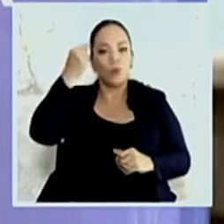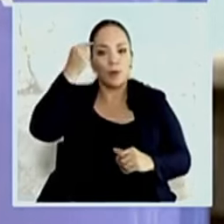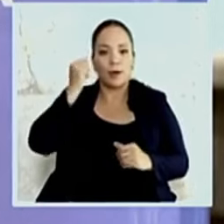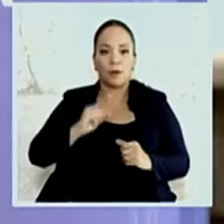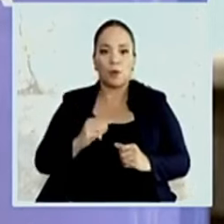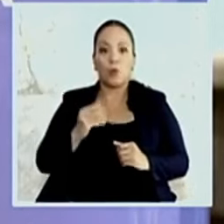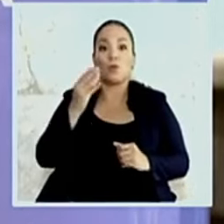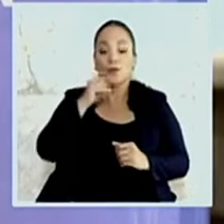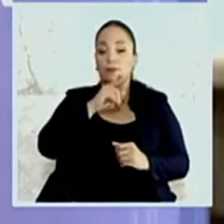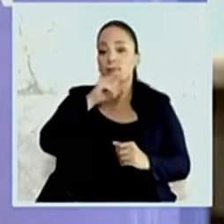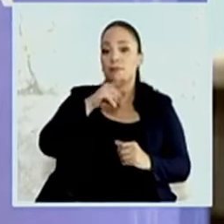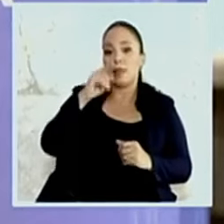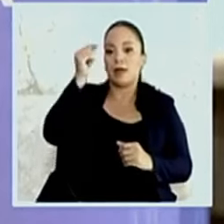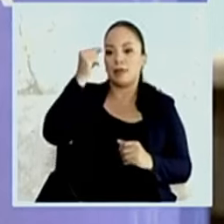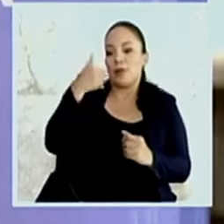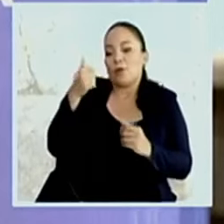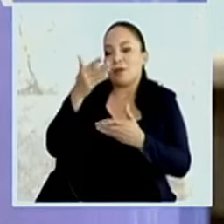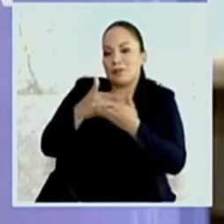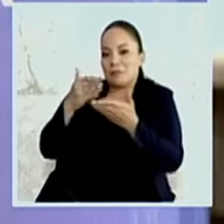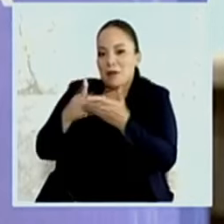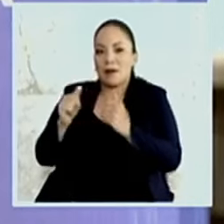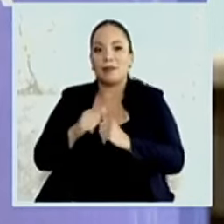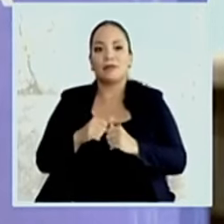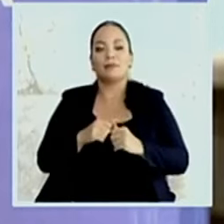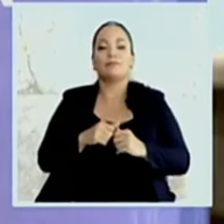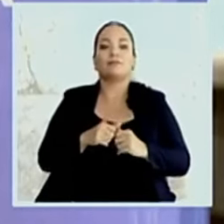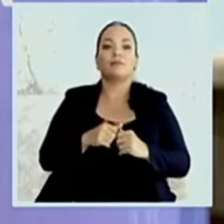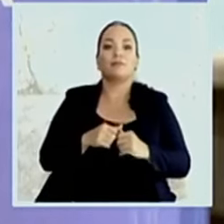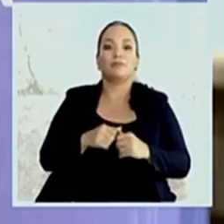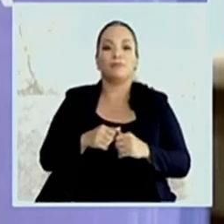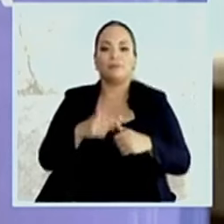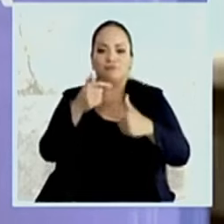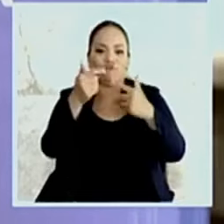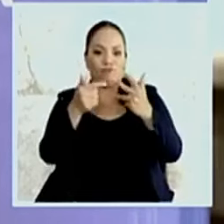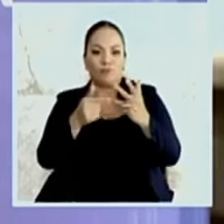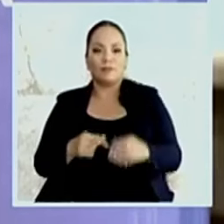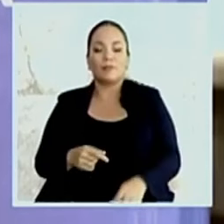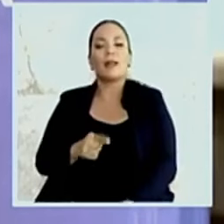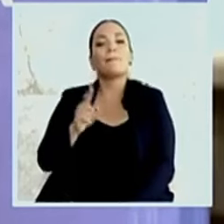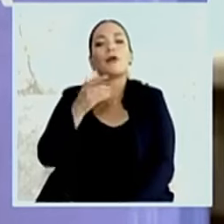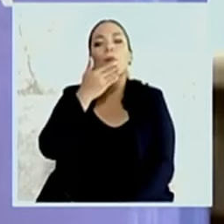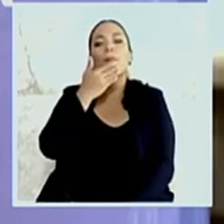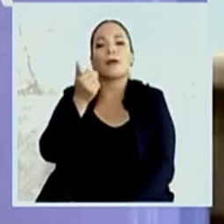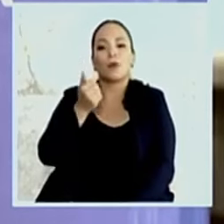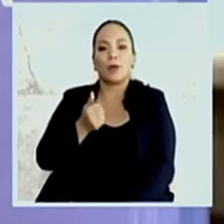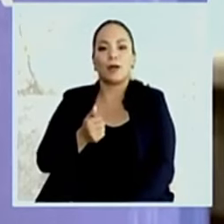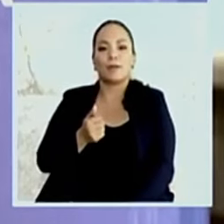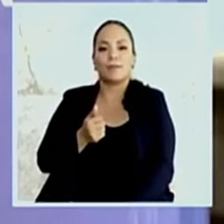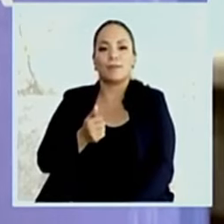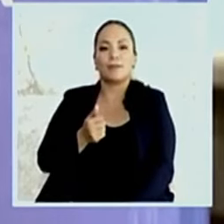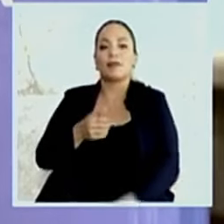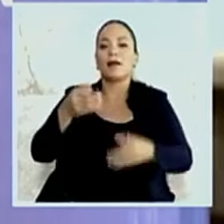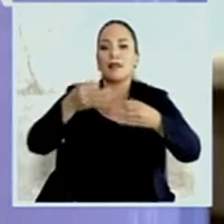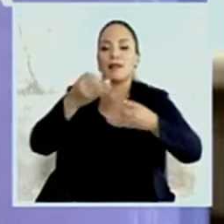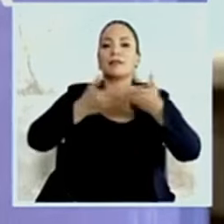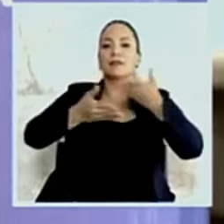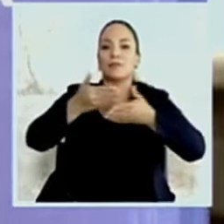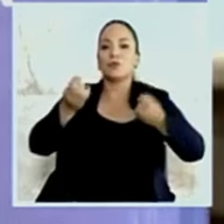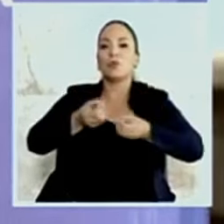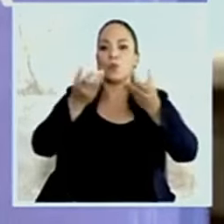Y mejorar la calidad del servicio público del gobierno, porque el